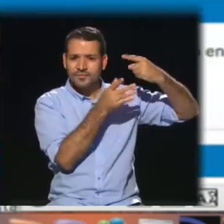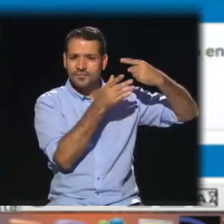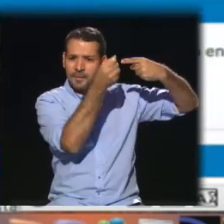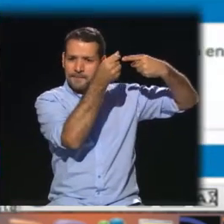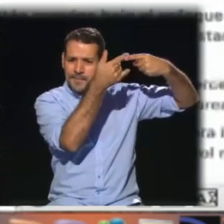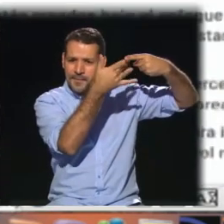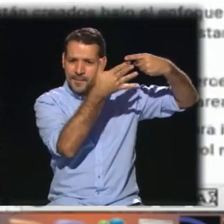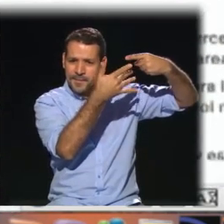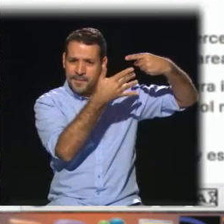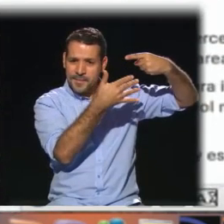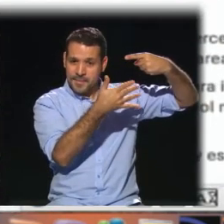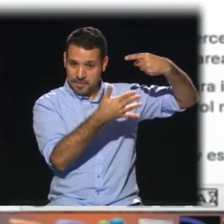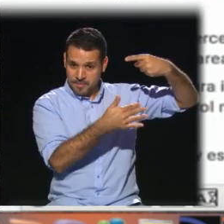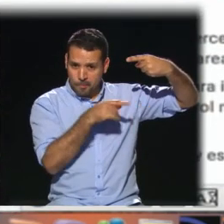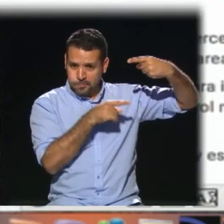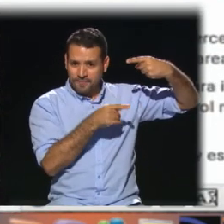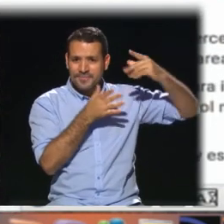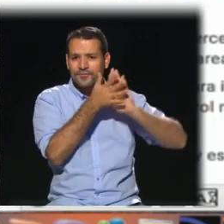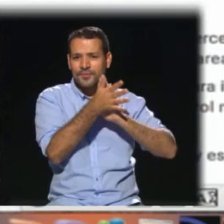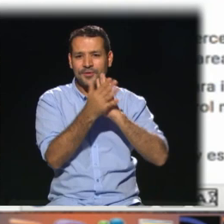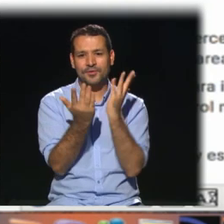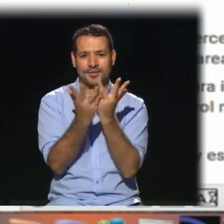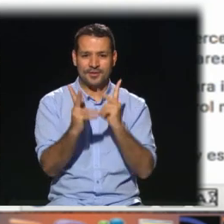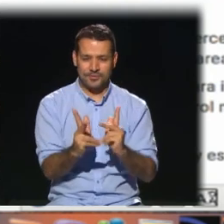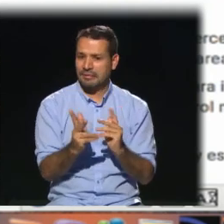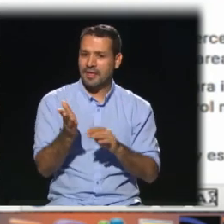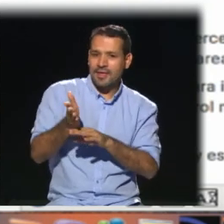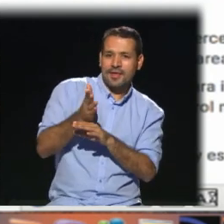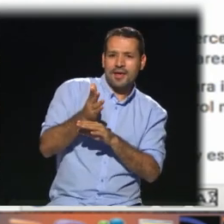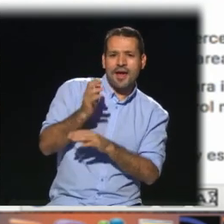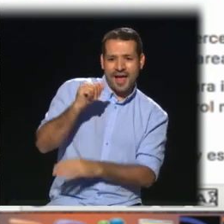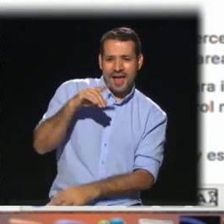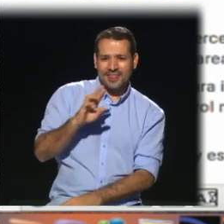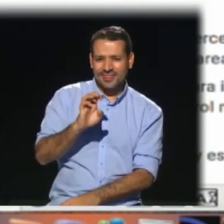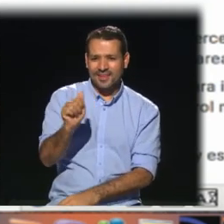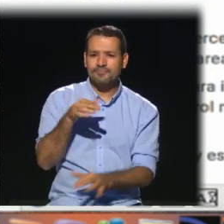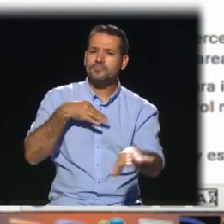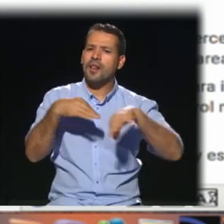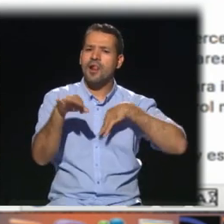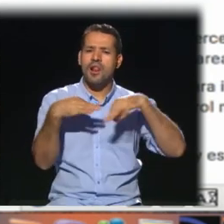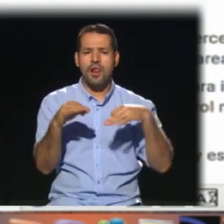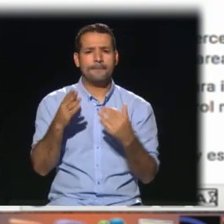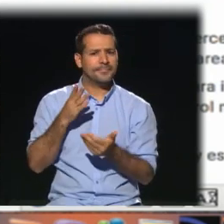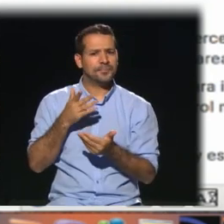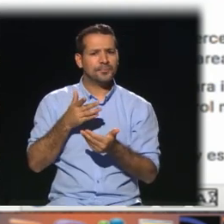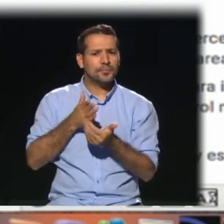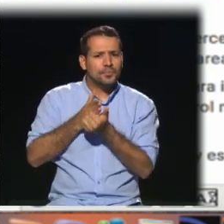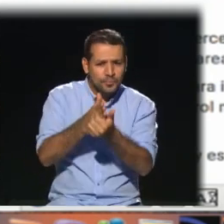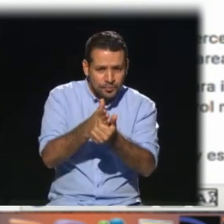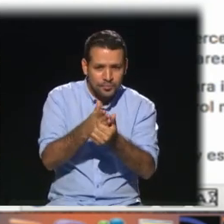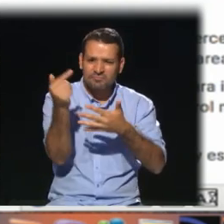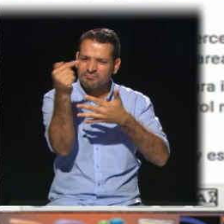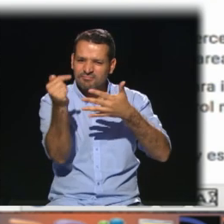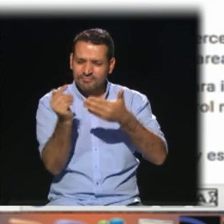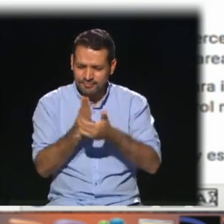de estudiantes, ¿sí? Y ahorita Andrea les va a explicar un poquitico de lo que son las guías, que es algo muy interesante,